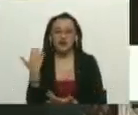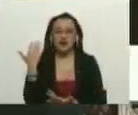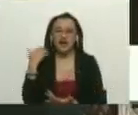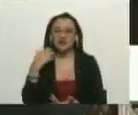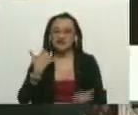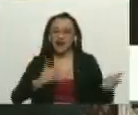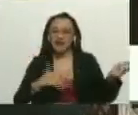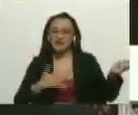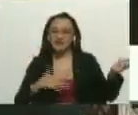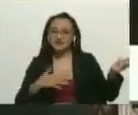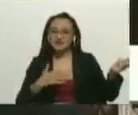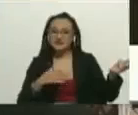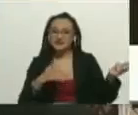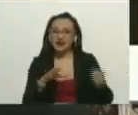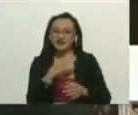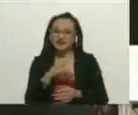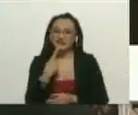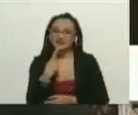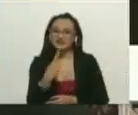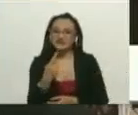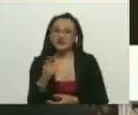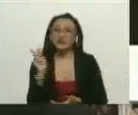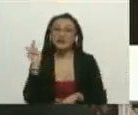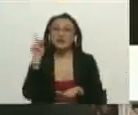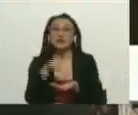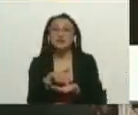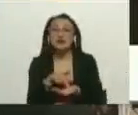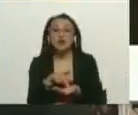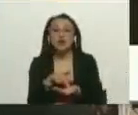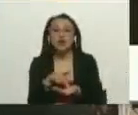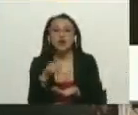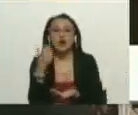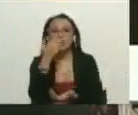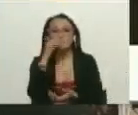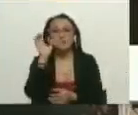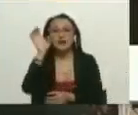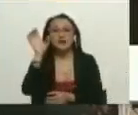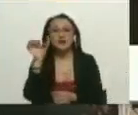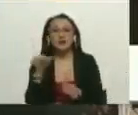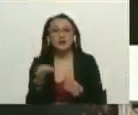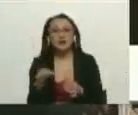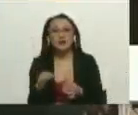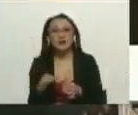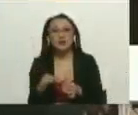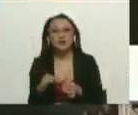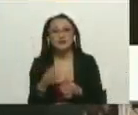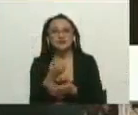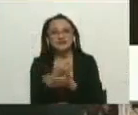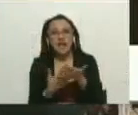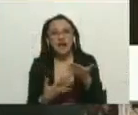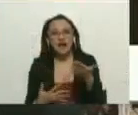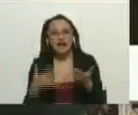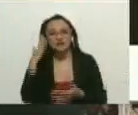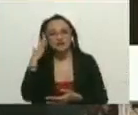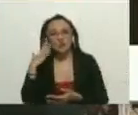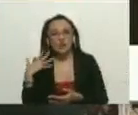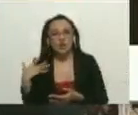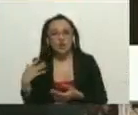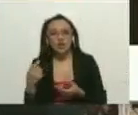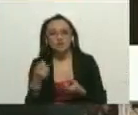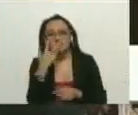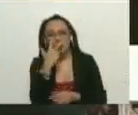Primera, lo que llegó fue el imperio para dejar sangre, sudor y miseria